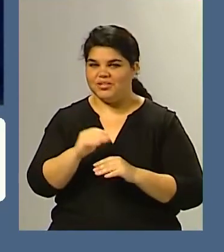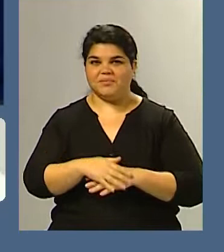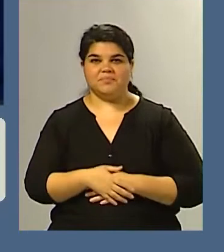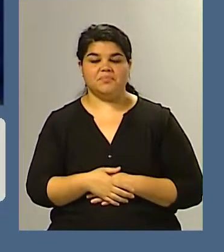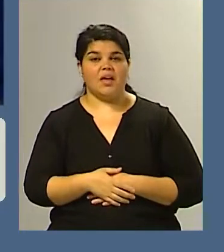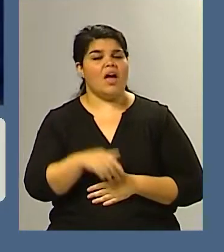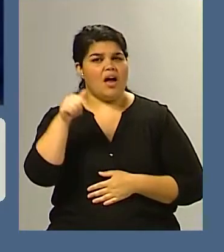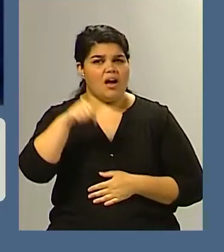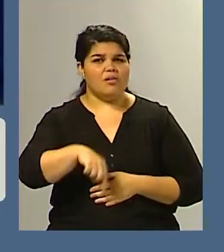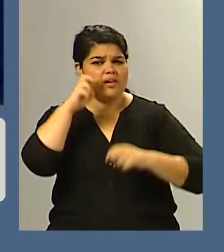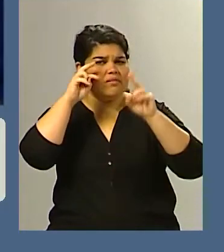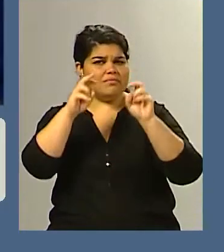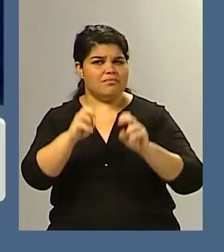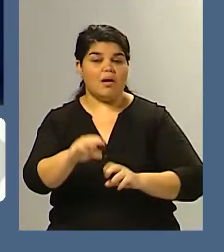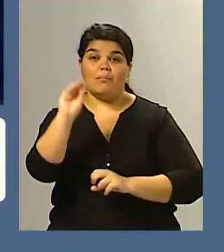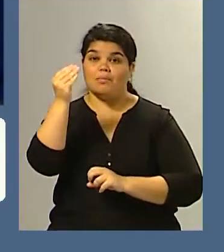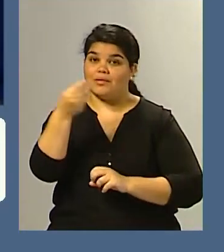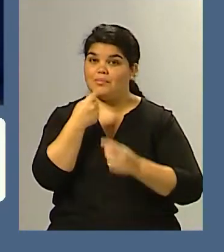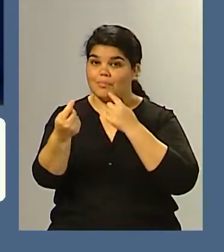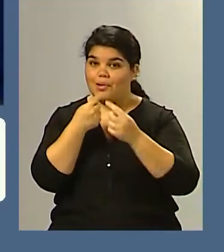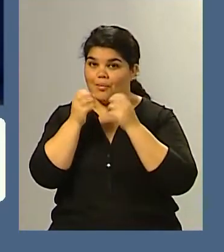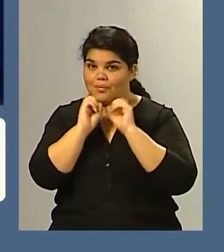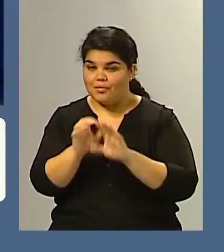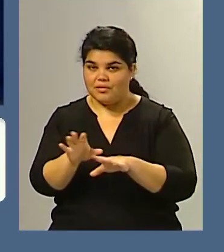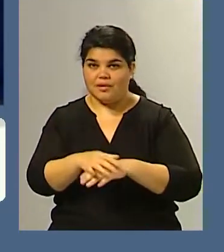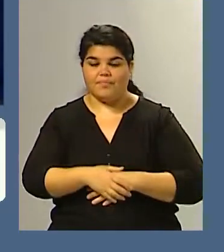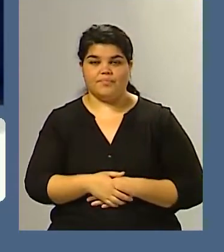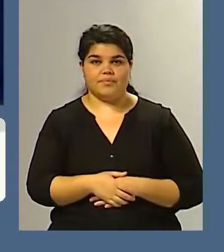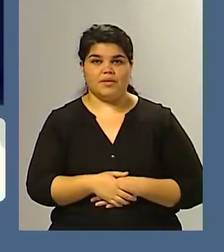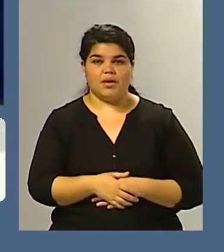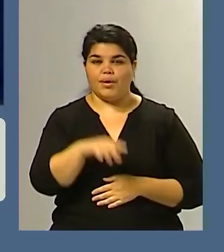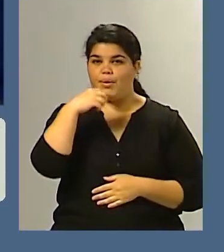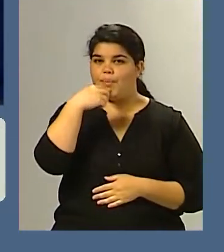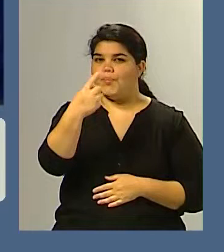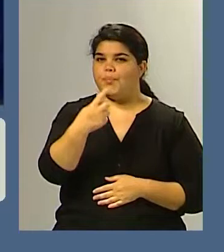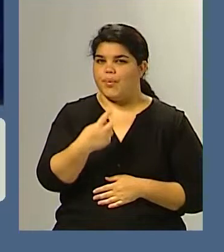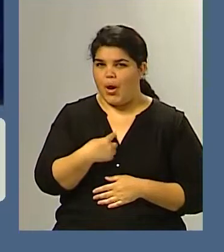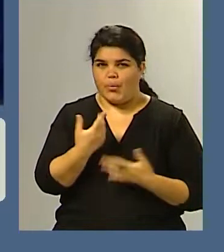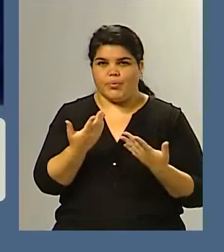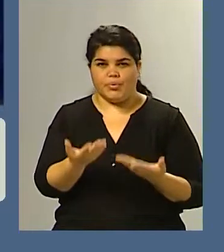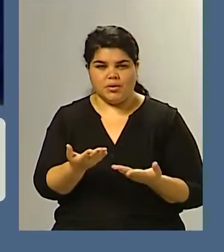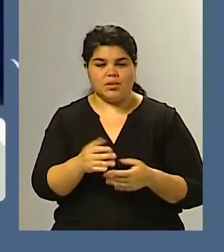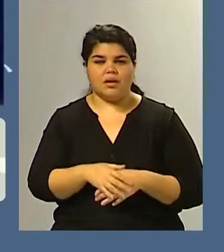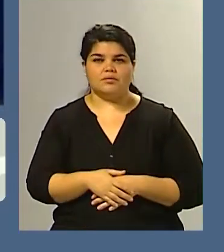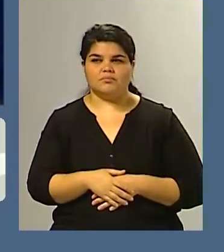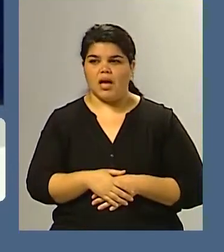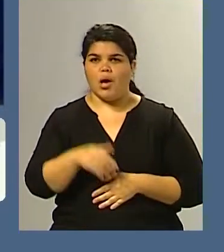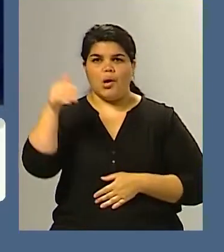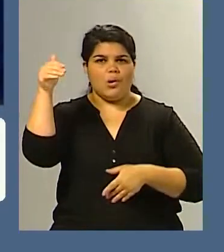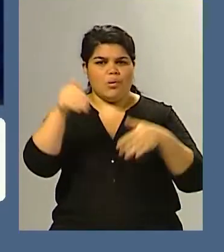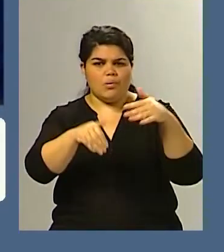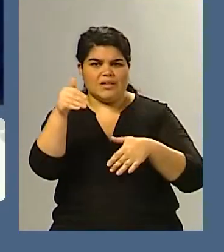y queremos comenzar con las preguntas. Así es. Y la primera pregunta que nos hacemos es, con una elección tan